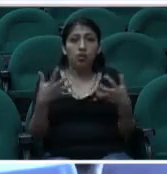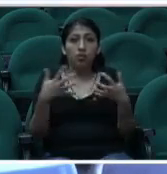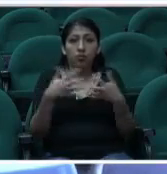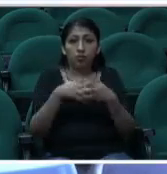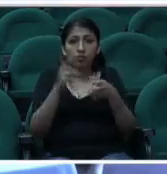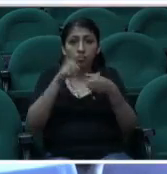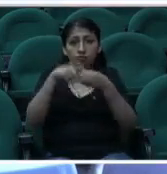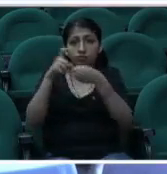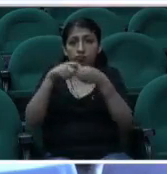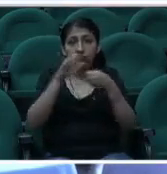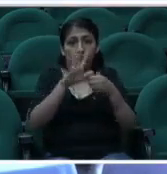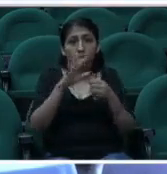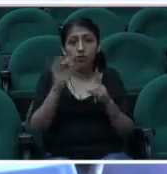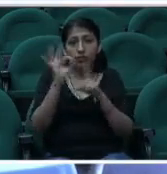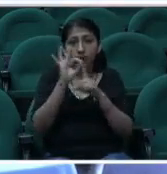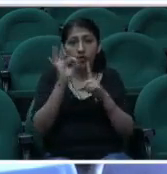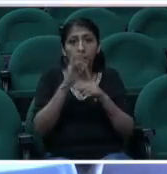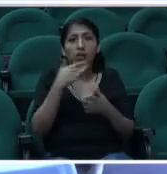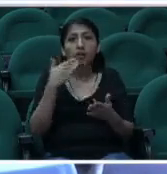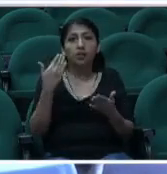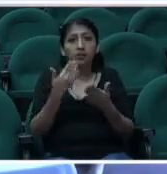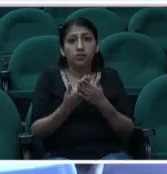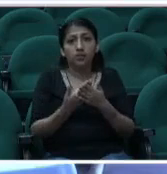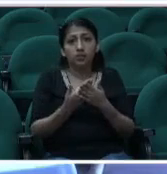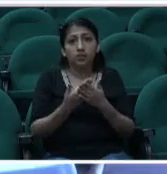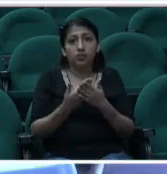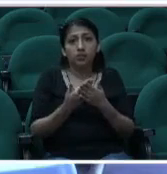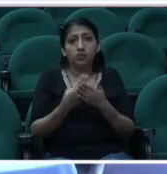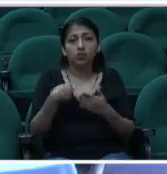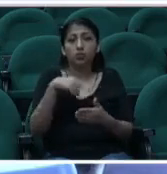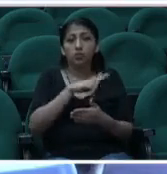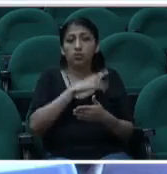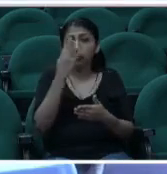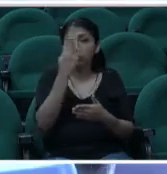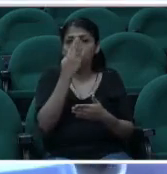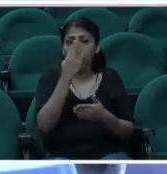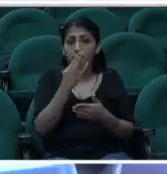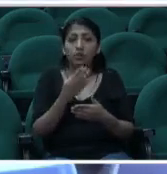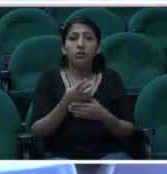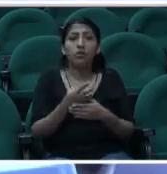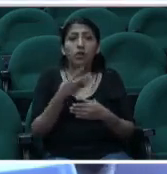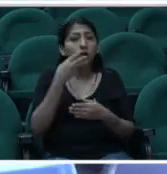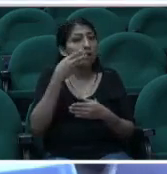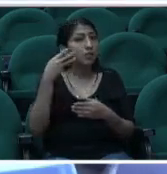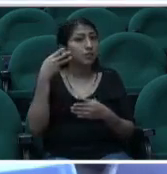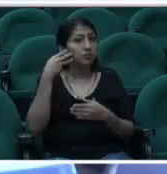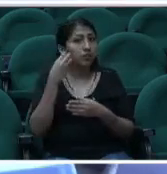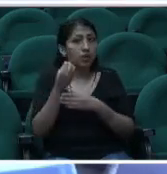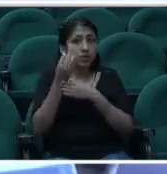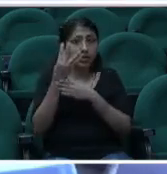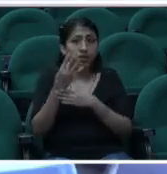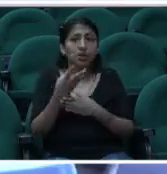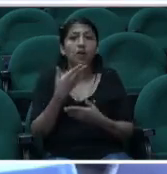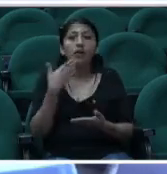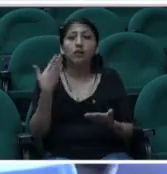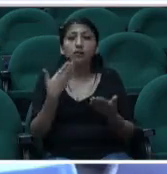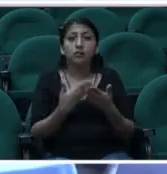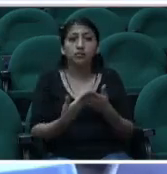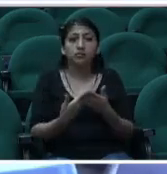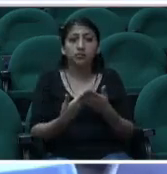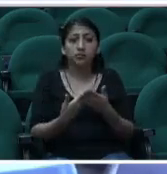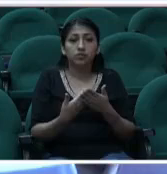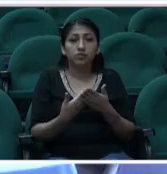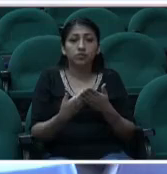través de las redes sociales agradecemos a los nuestros en tve agradecemos también amazonía activa agradecemos a